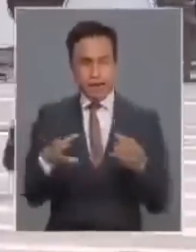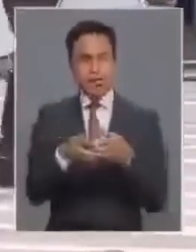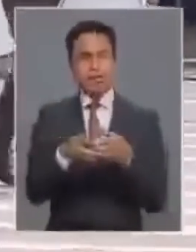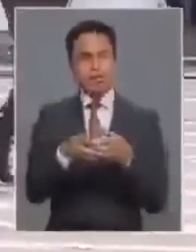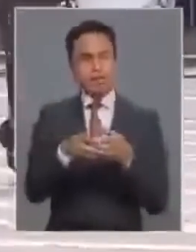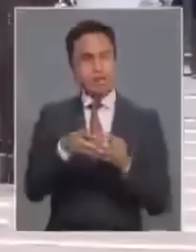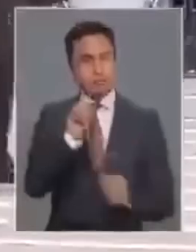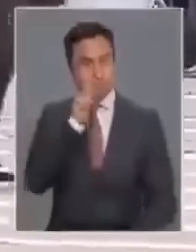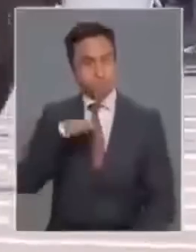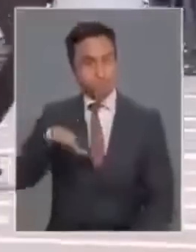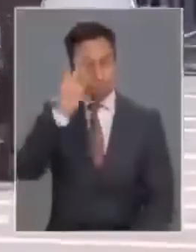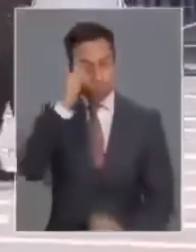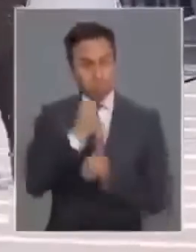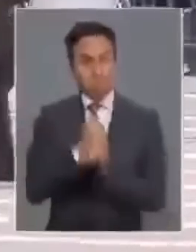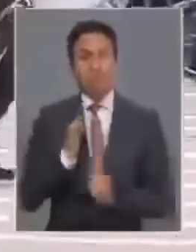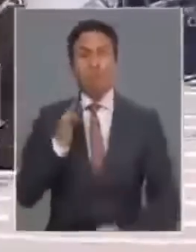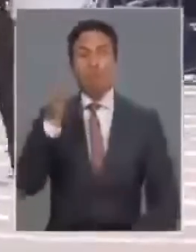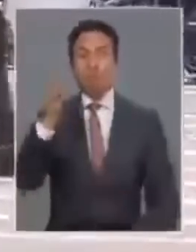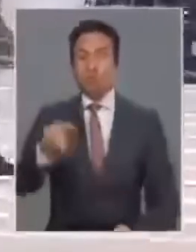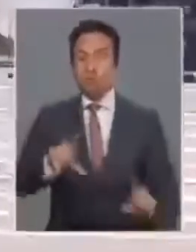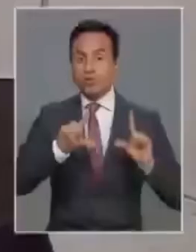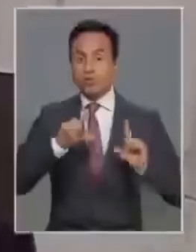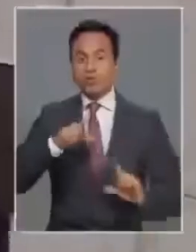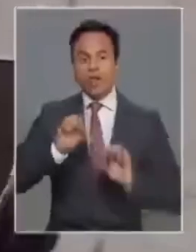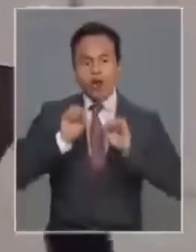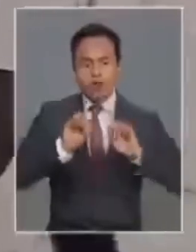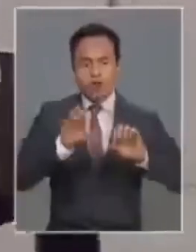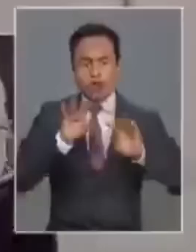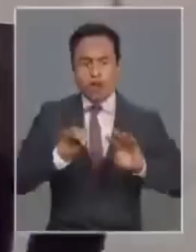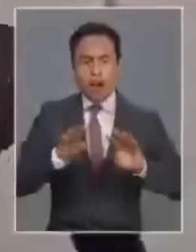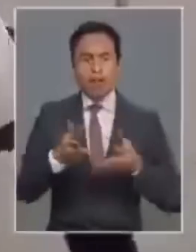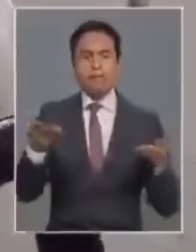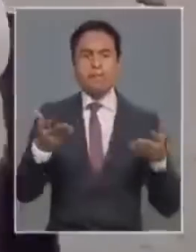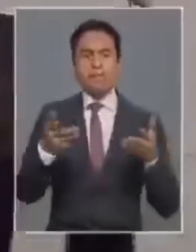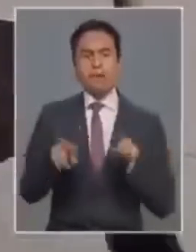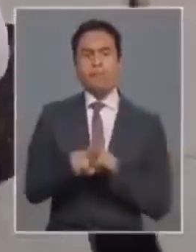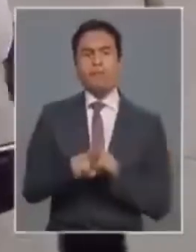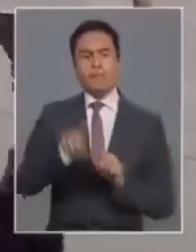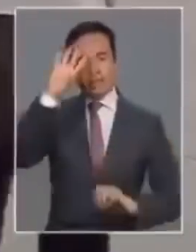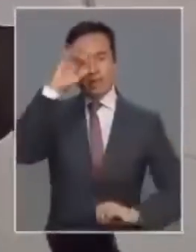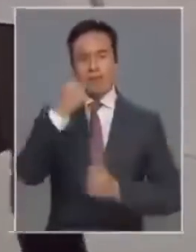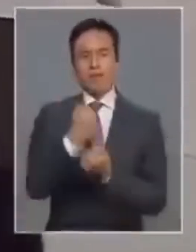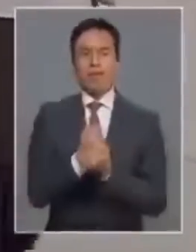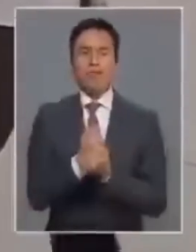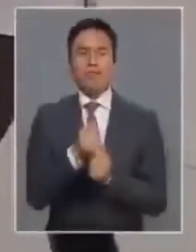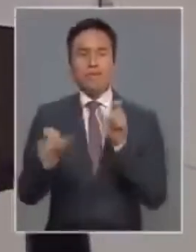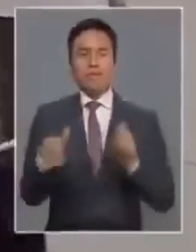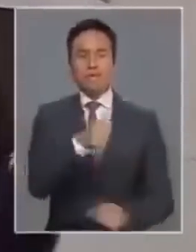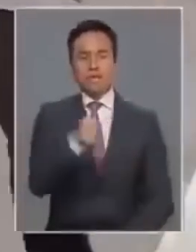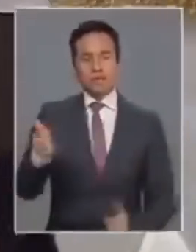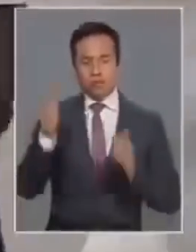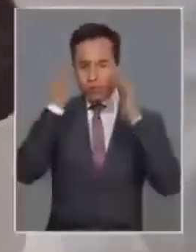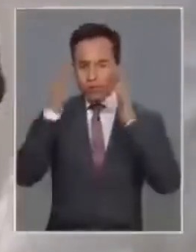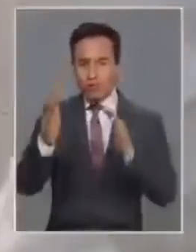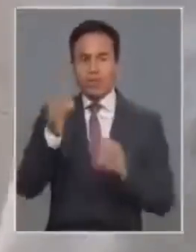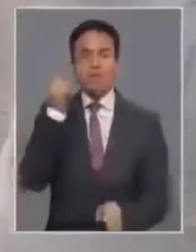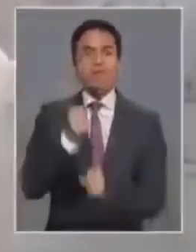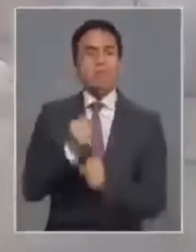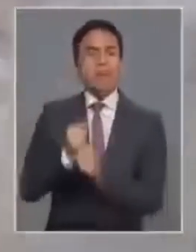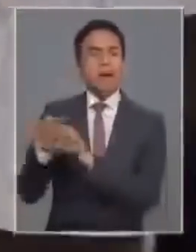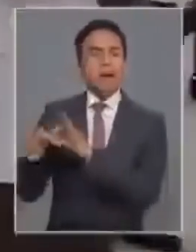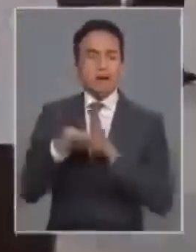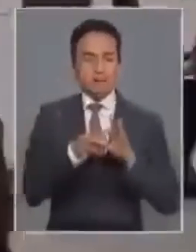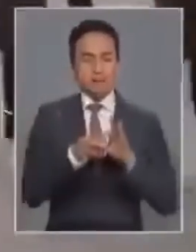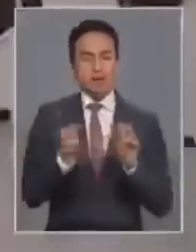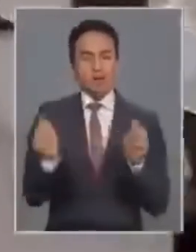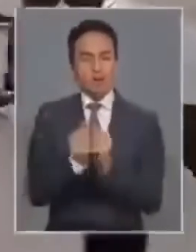filas, estos futuros oficiales son formados para ser los carabineros de todos, porque trabajarán con